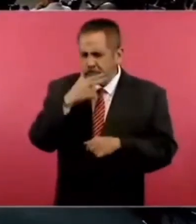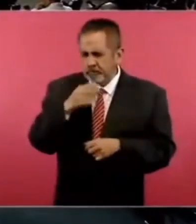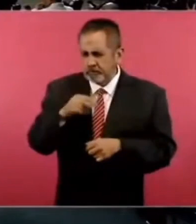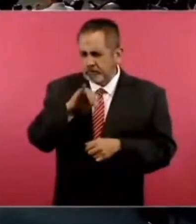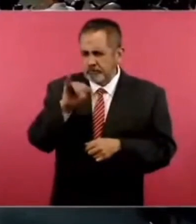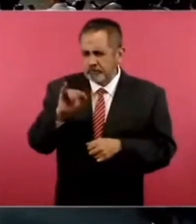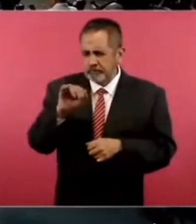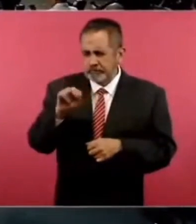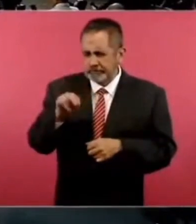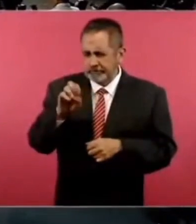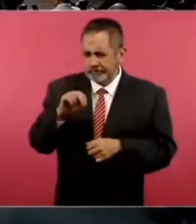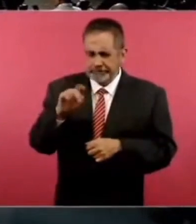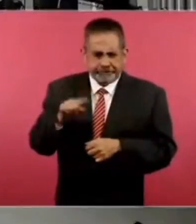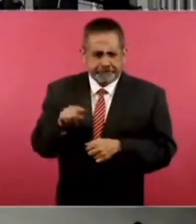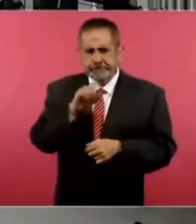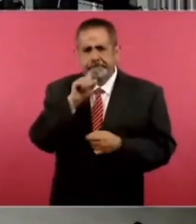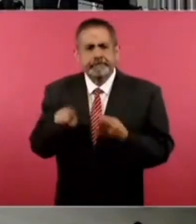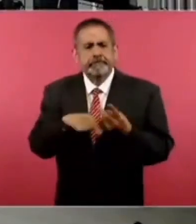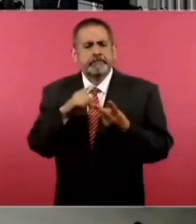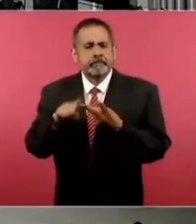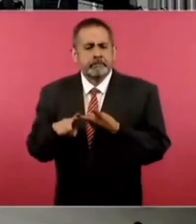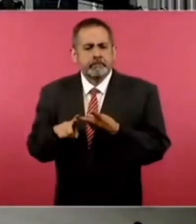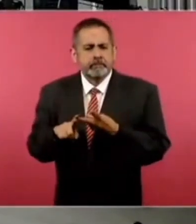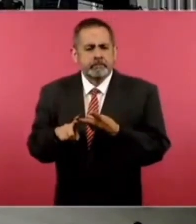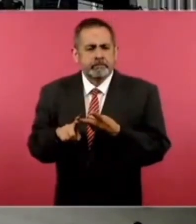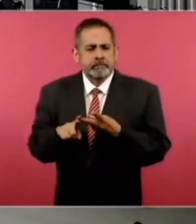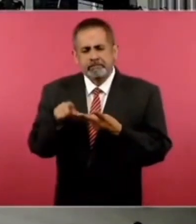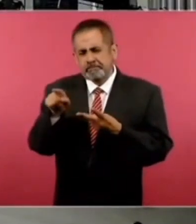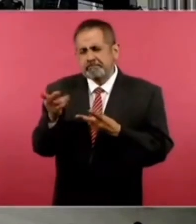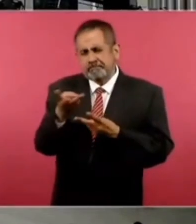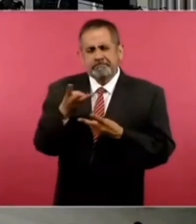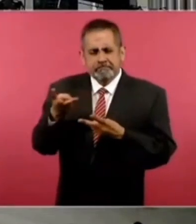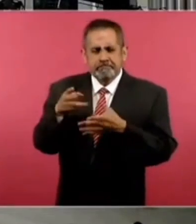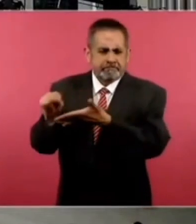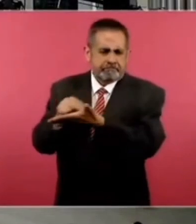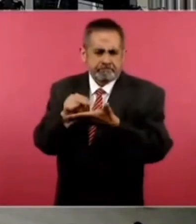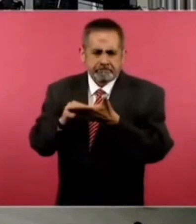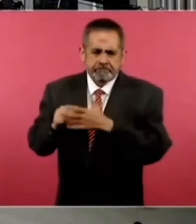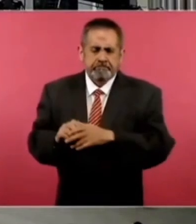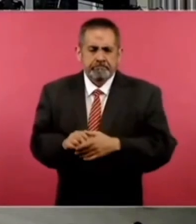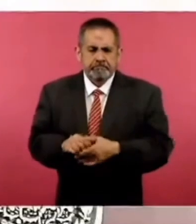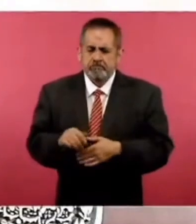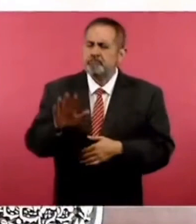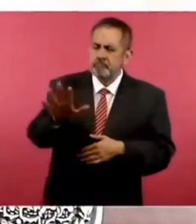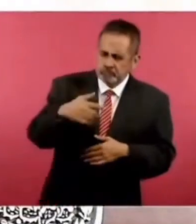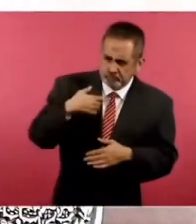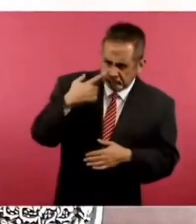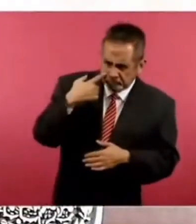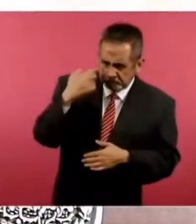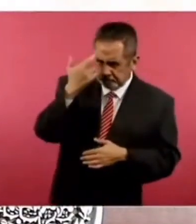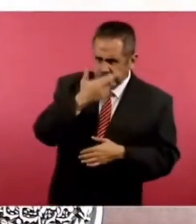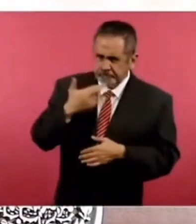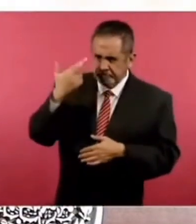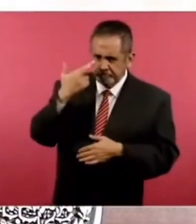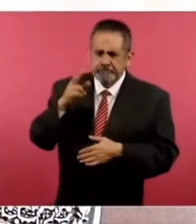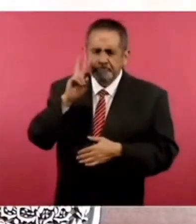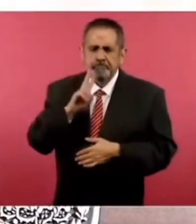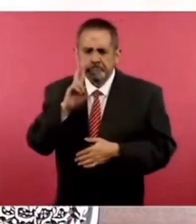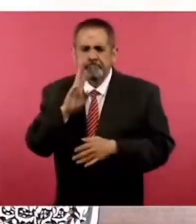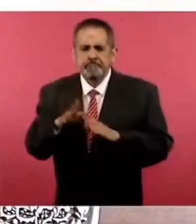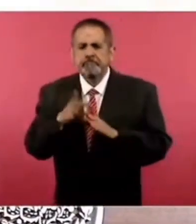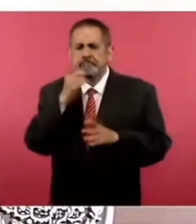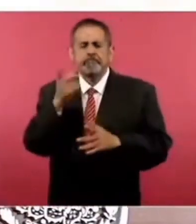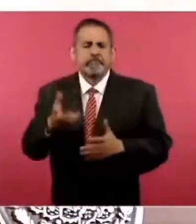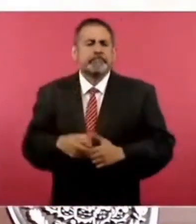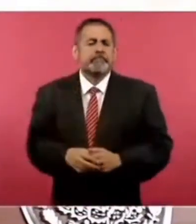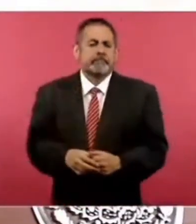Pons, y también desde el Instituto Nacional, de Telinais, pues. Lo vemos, ¿sí?, para ver qué se tiene que